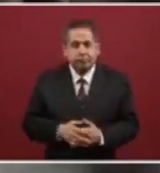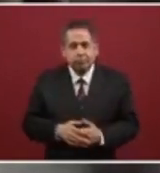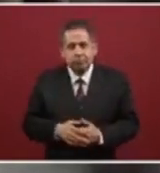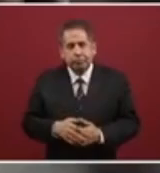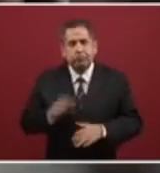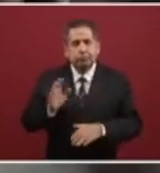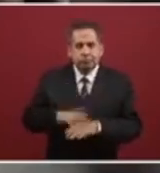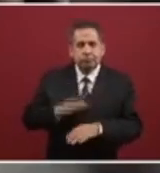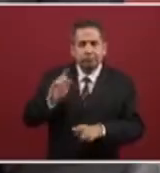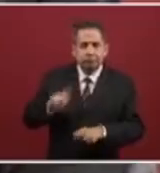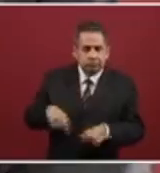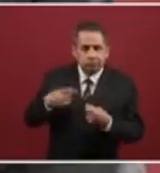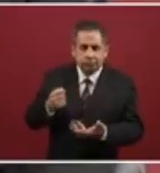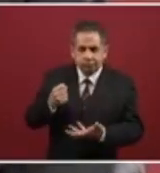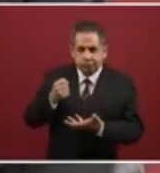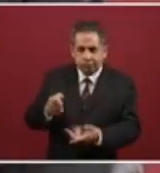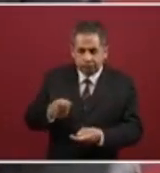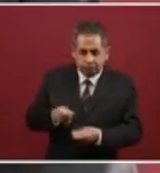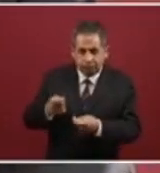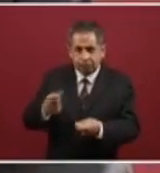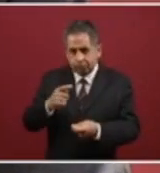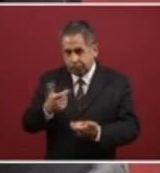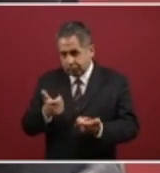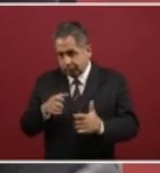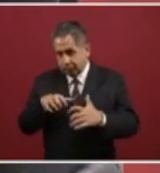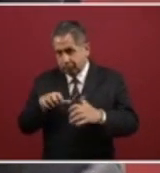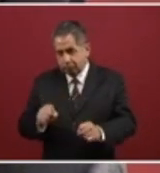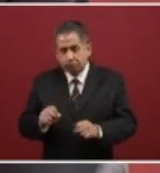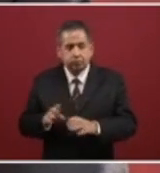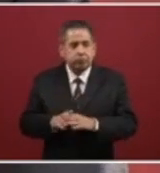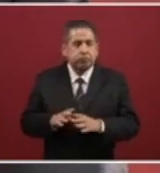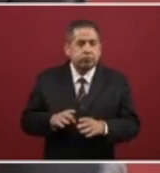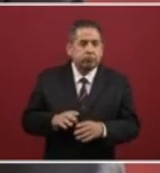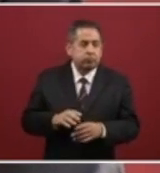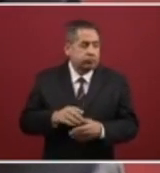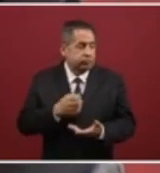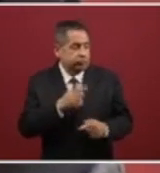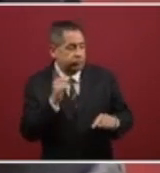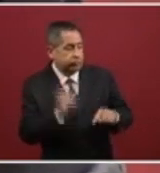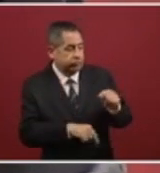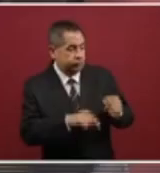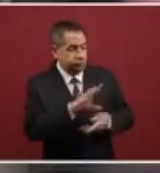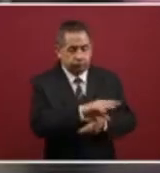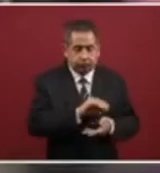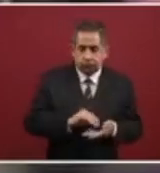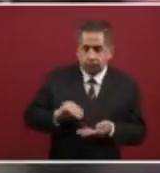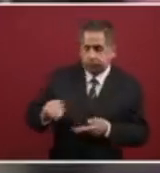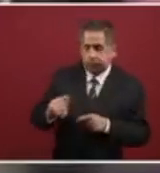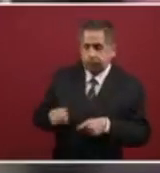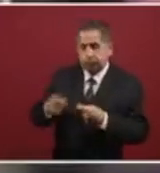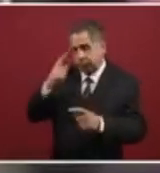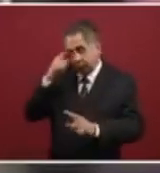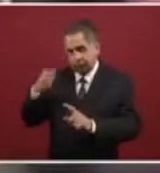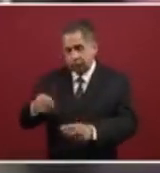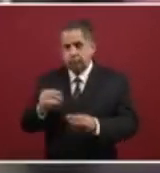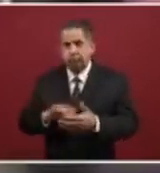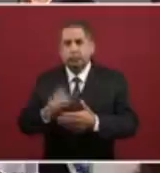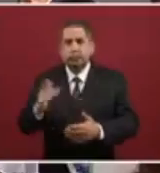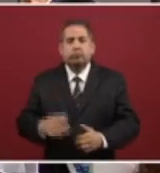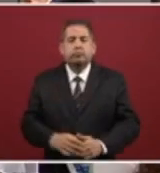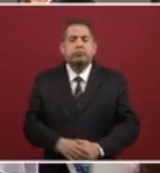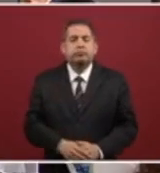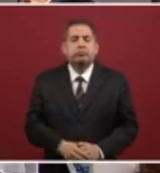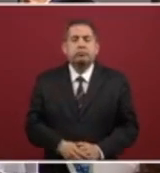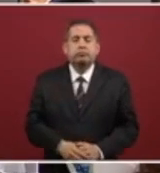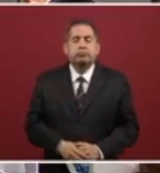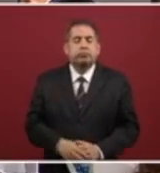estar requiriendo, secretario? ¿Si va a alcanzar? ¿En qué se va a dejar de invertir para atender este tema que ya es prioritario? Muchas gracias.